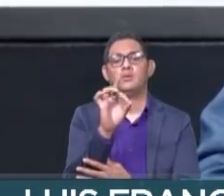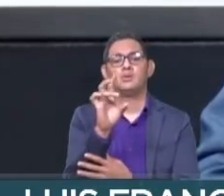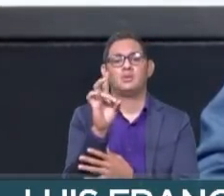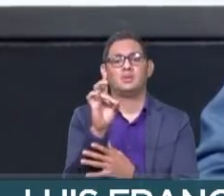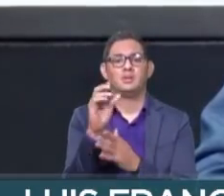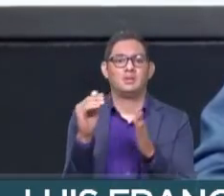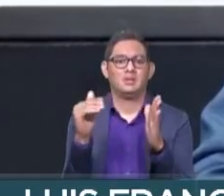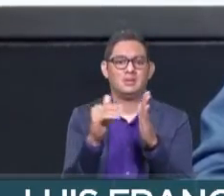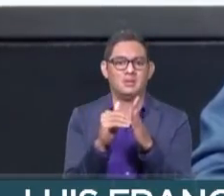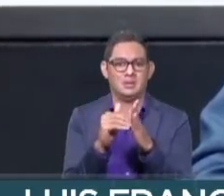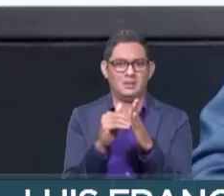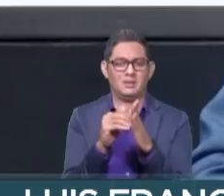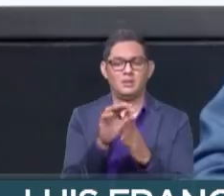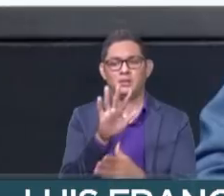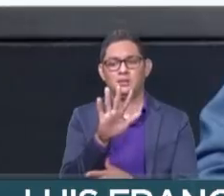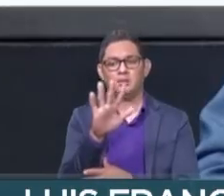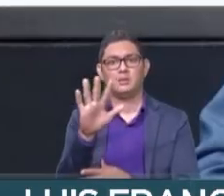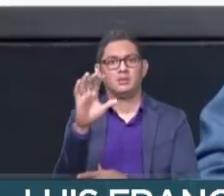87.550